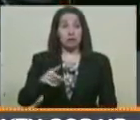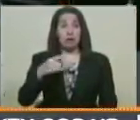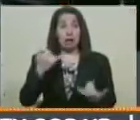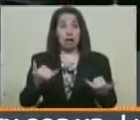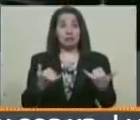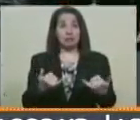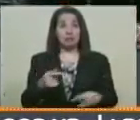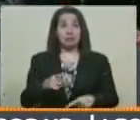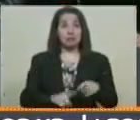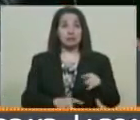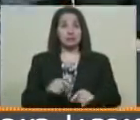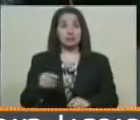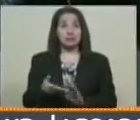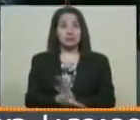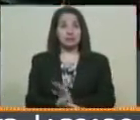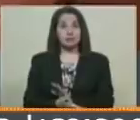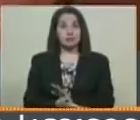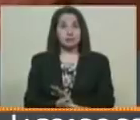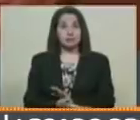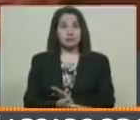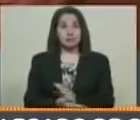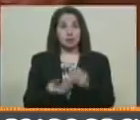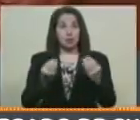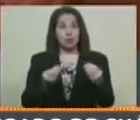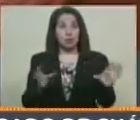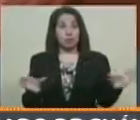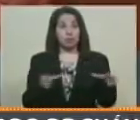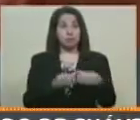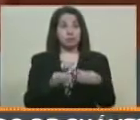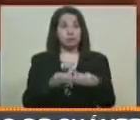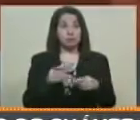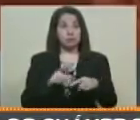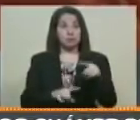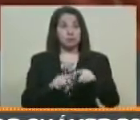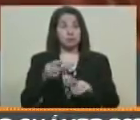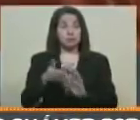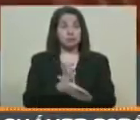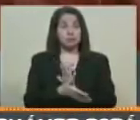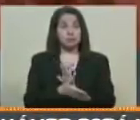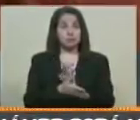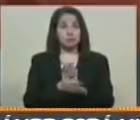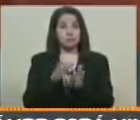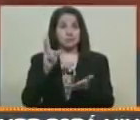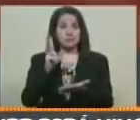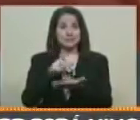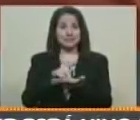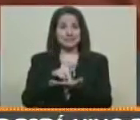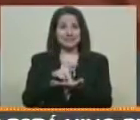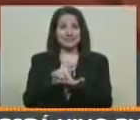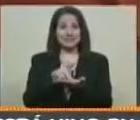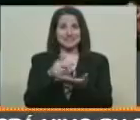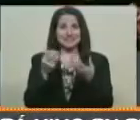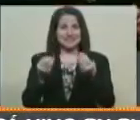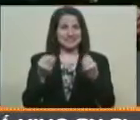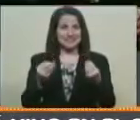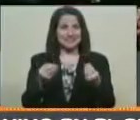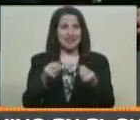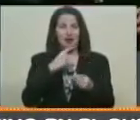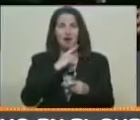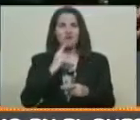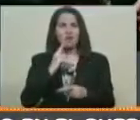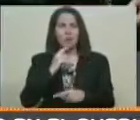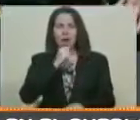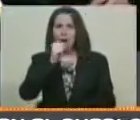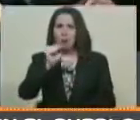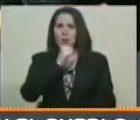comentamos parte de los integrantes de esta agrupación. Se encuentran presentes Ángel San Juan, quien es el